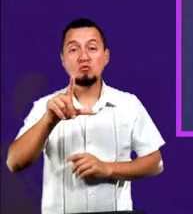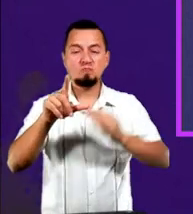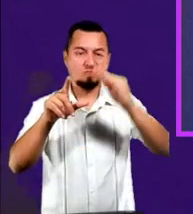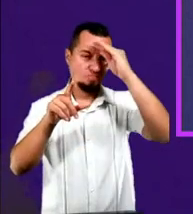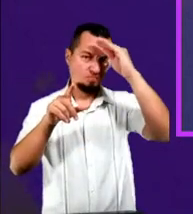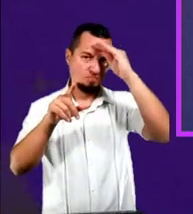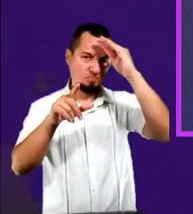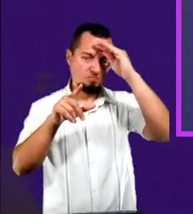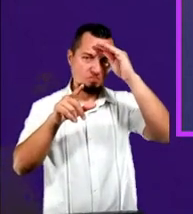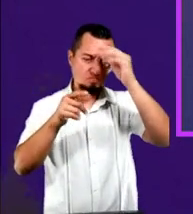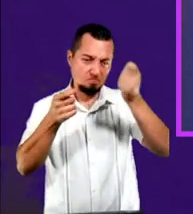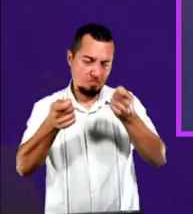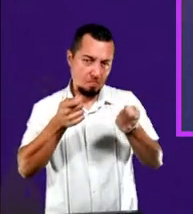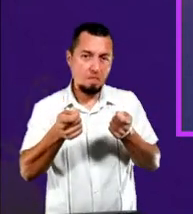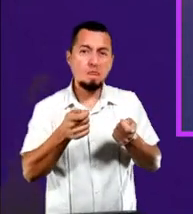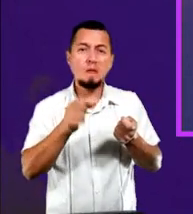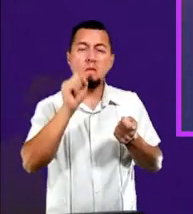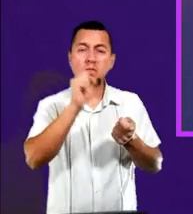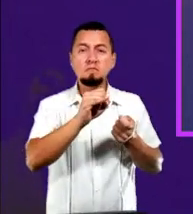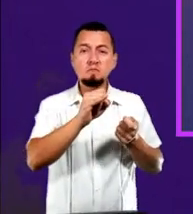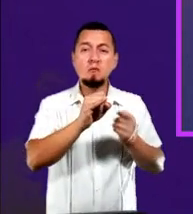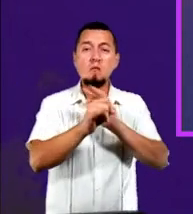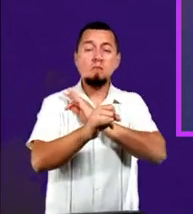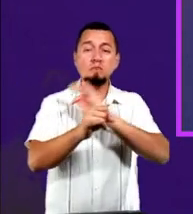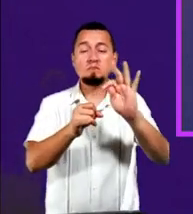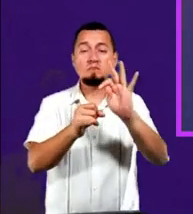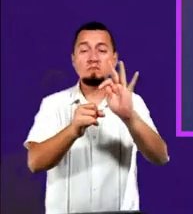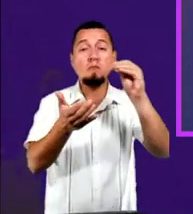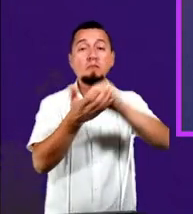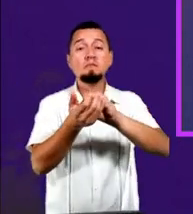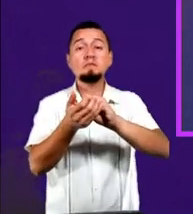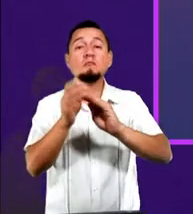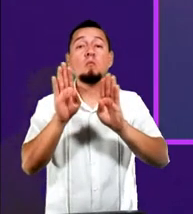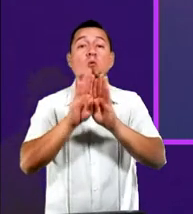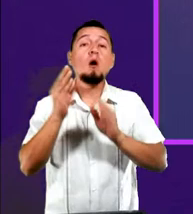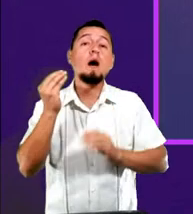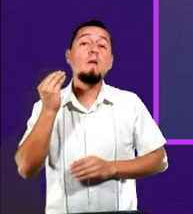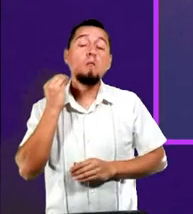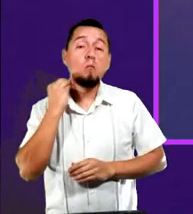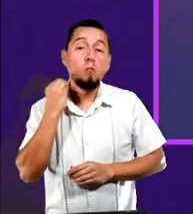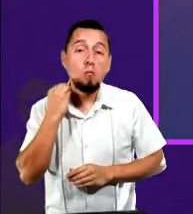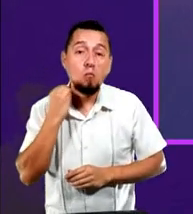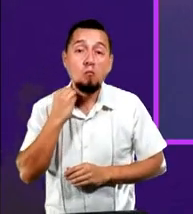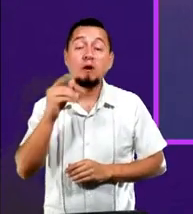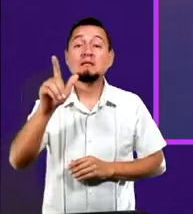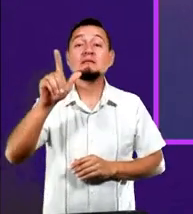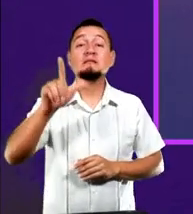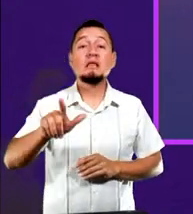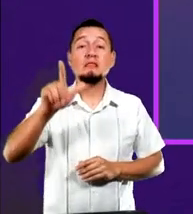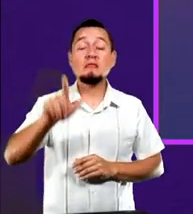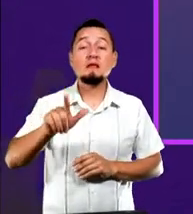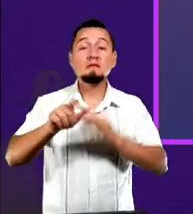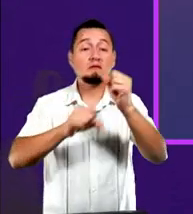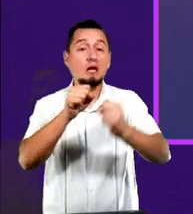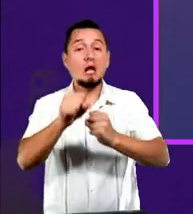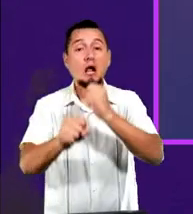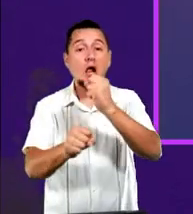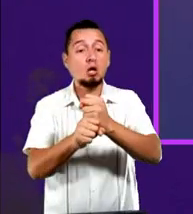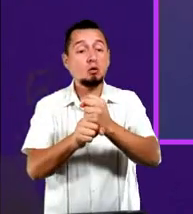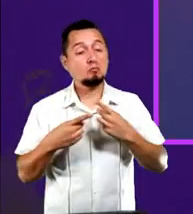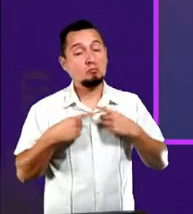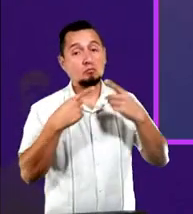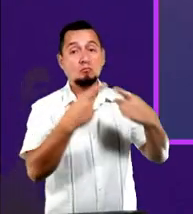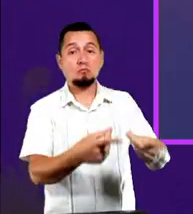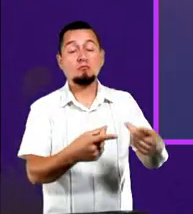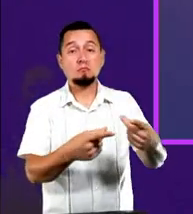el título de abogado a los 17 años. La primera vez que fue diputado fue a los